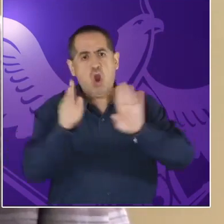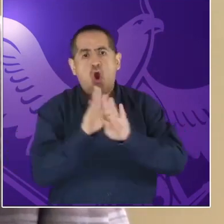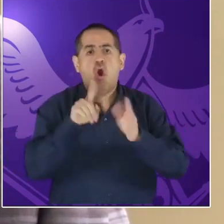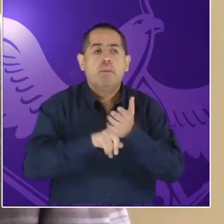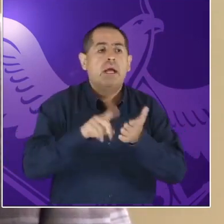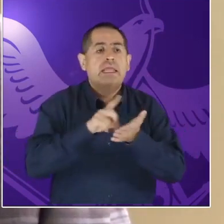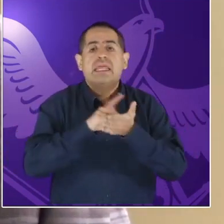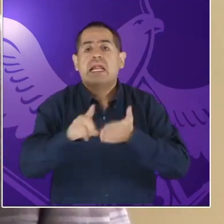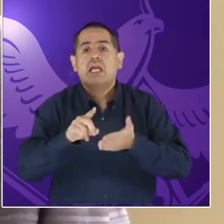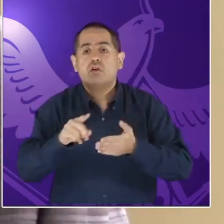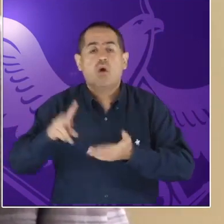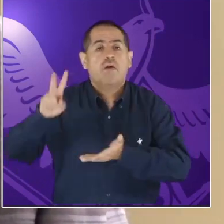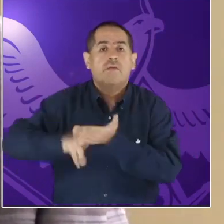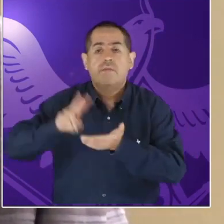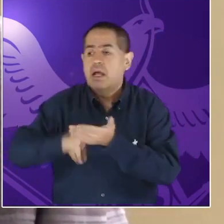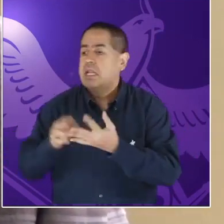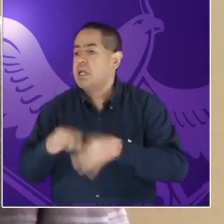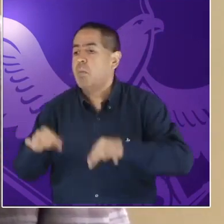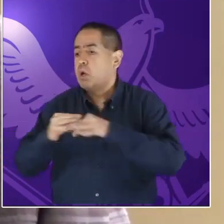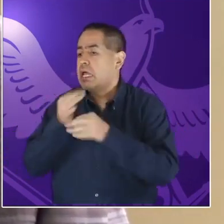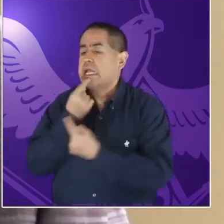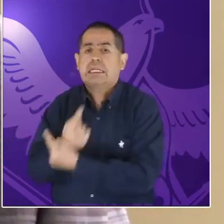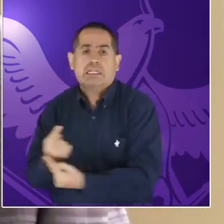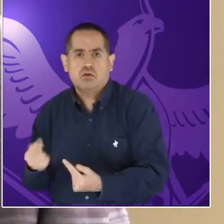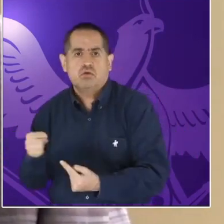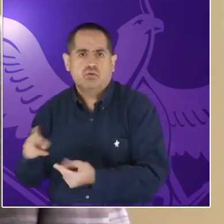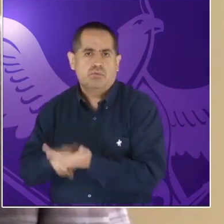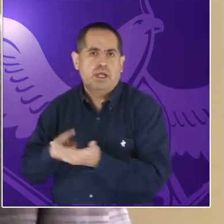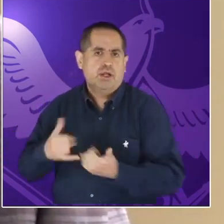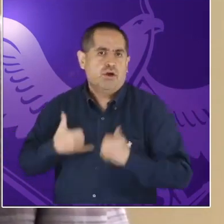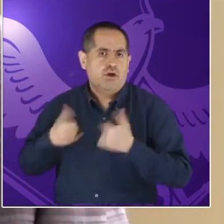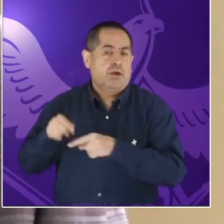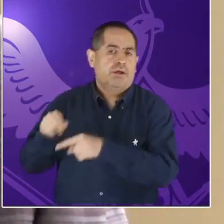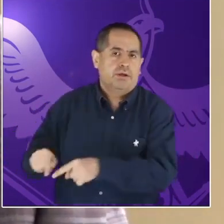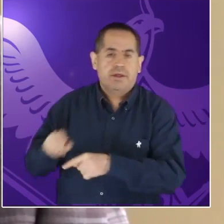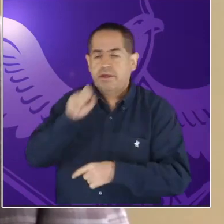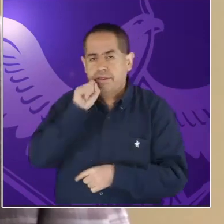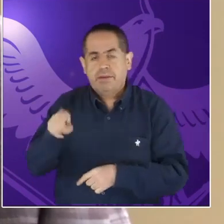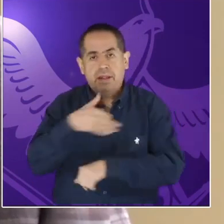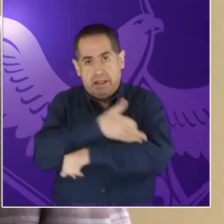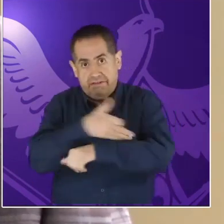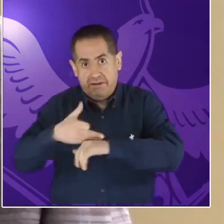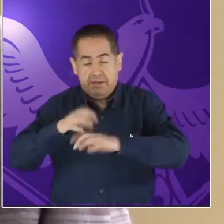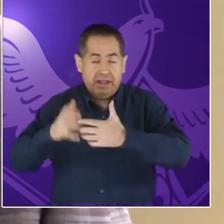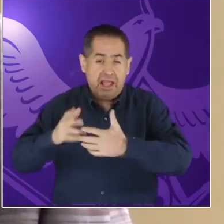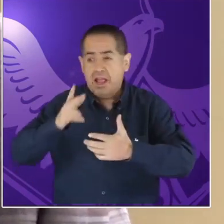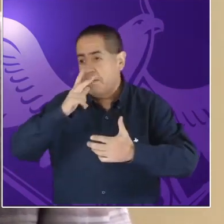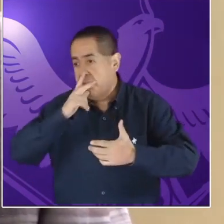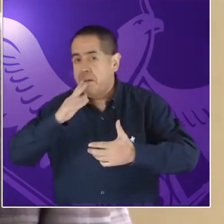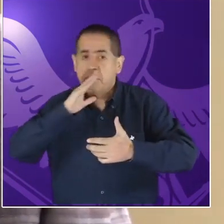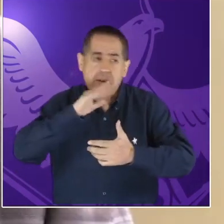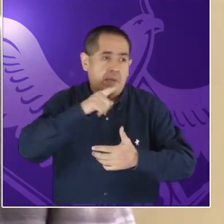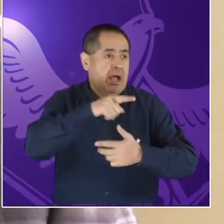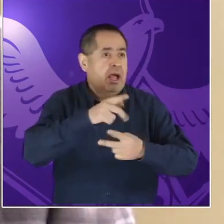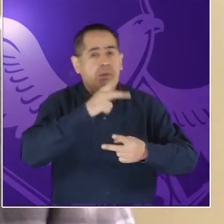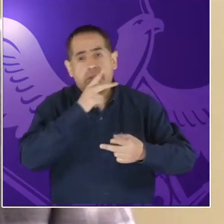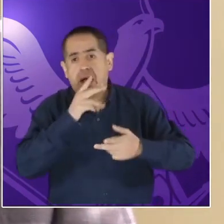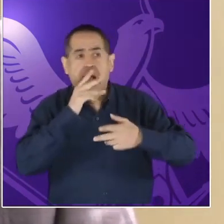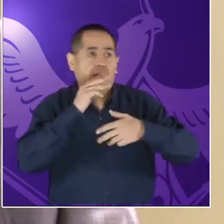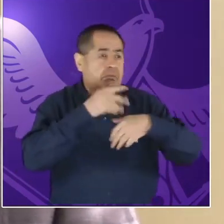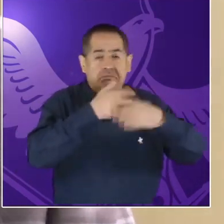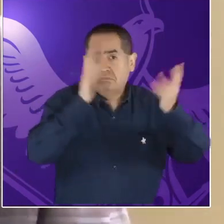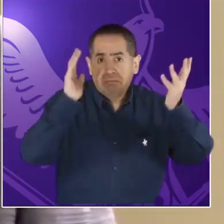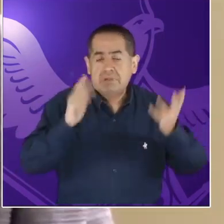a través del derecho del interés superior de niñas, niños y adolescentes si la familia, padres,